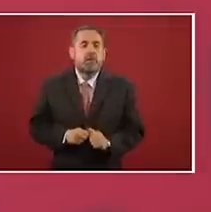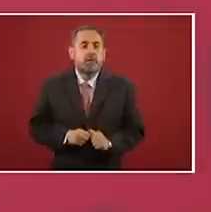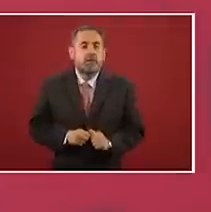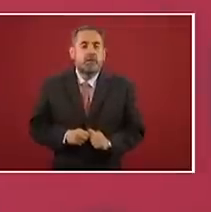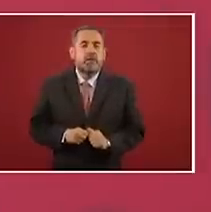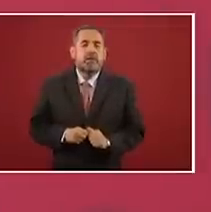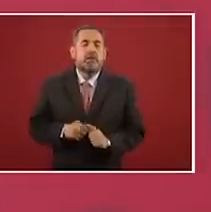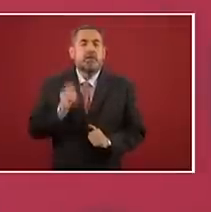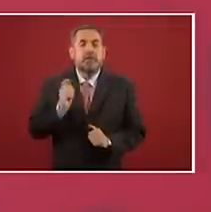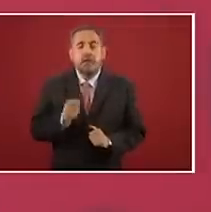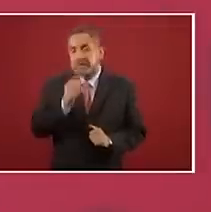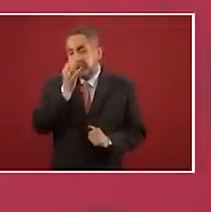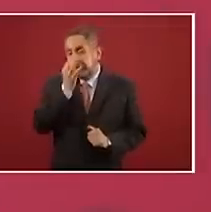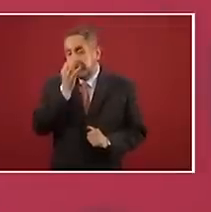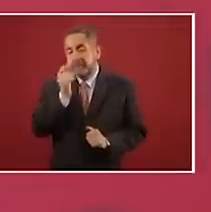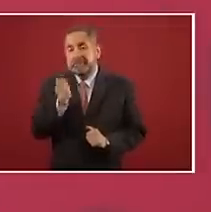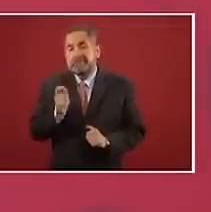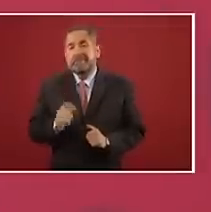solo